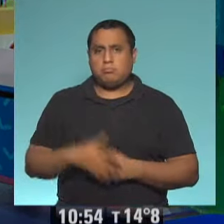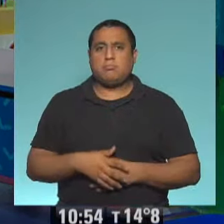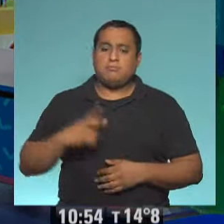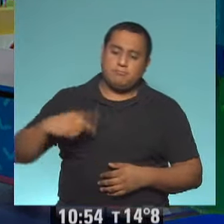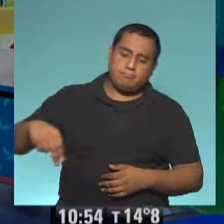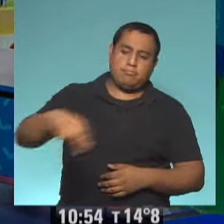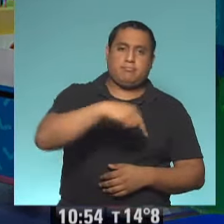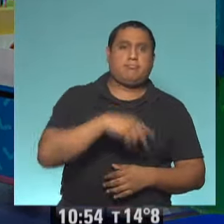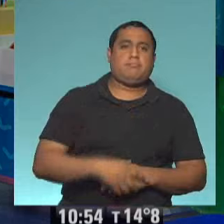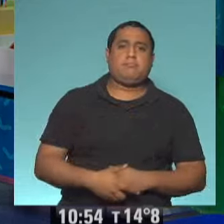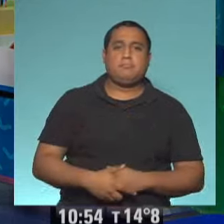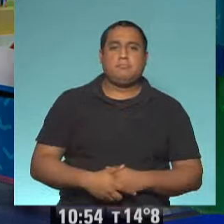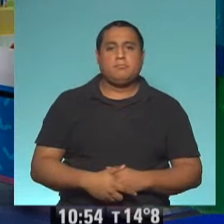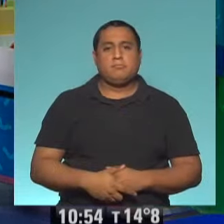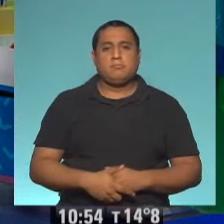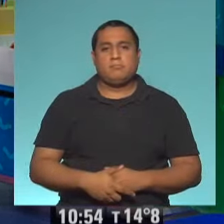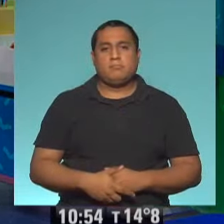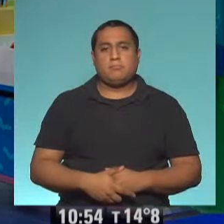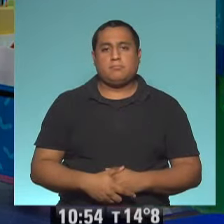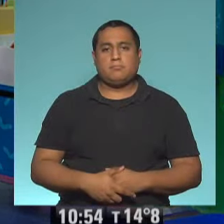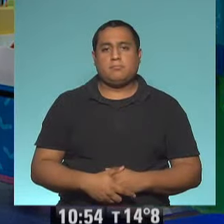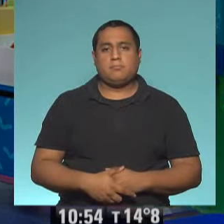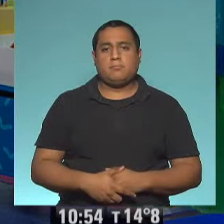para allá. Vamos decorando.